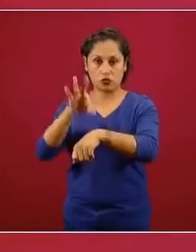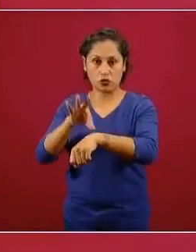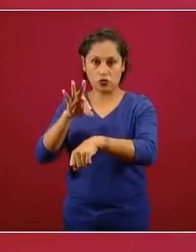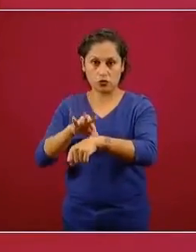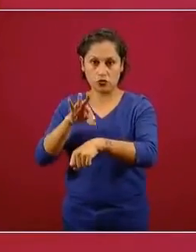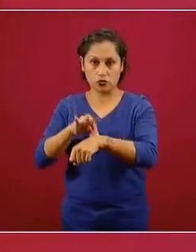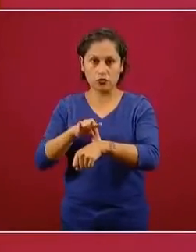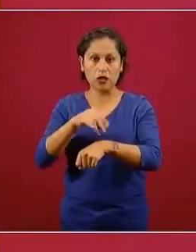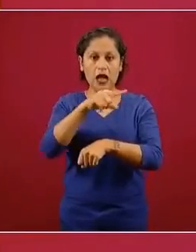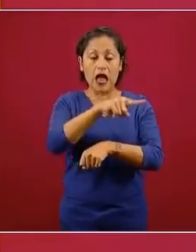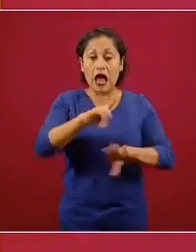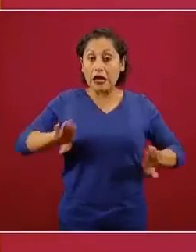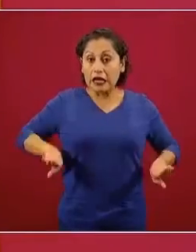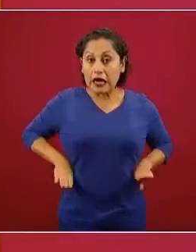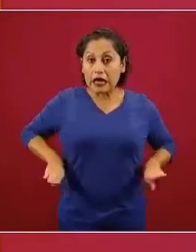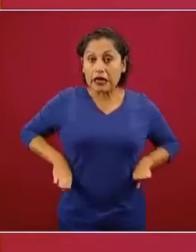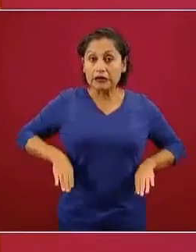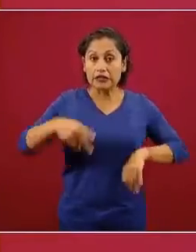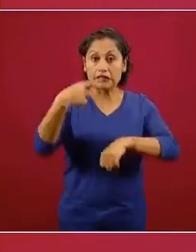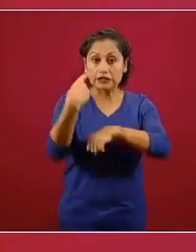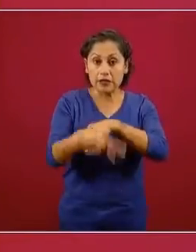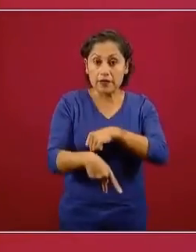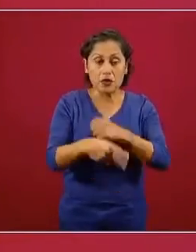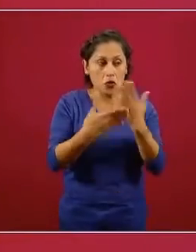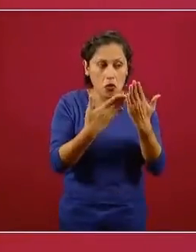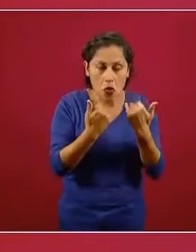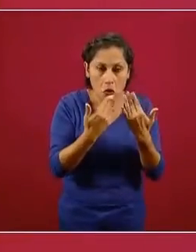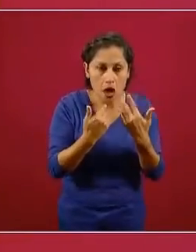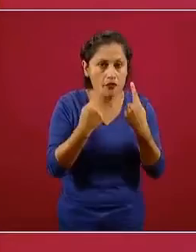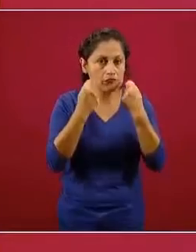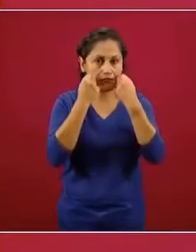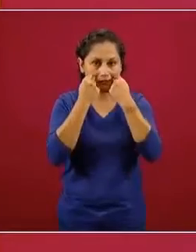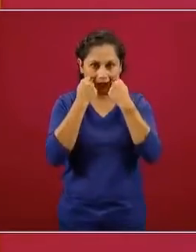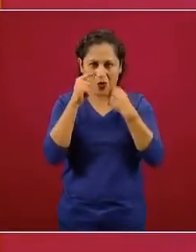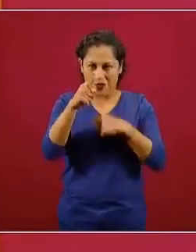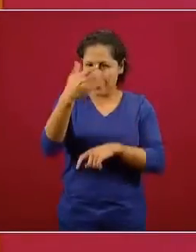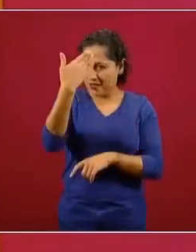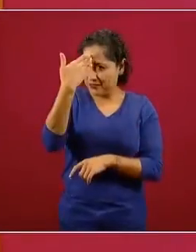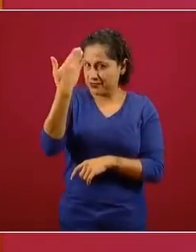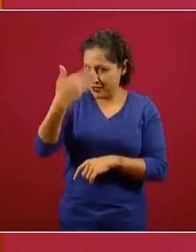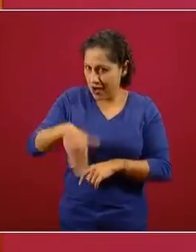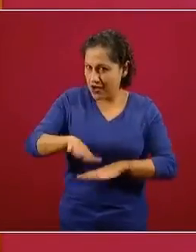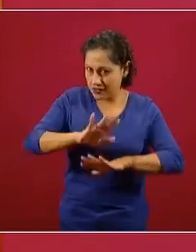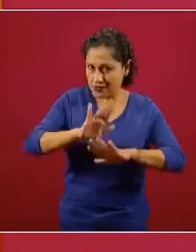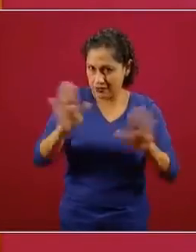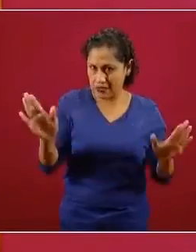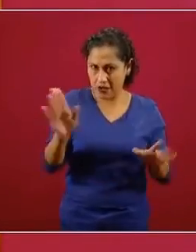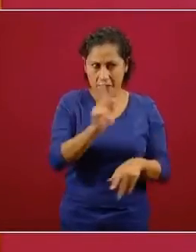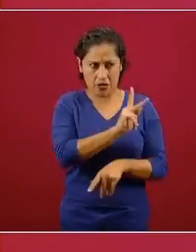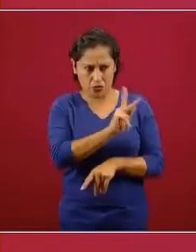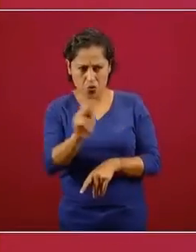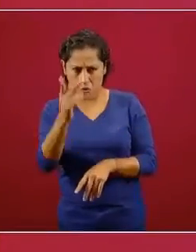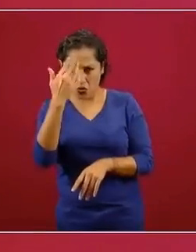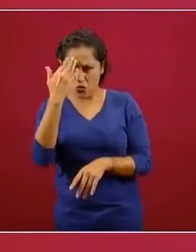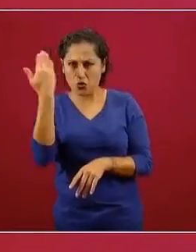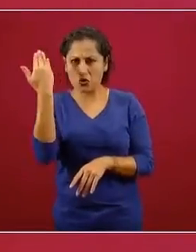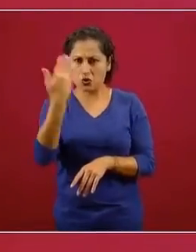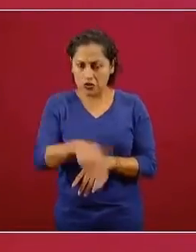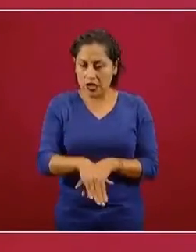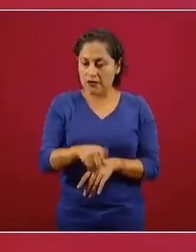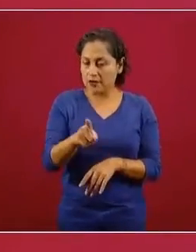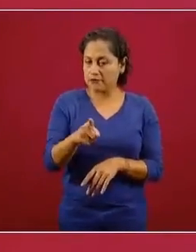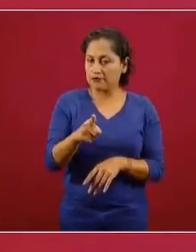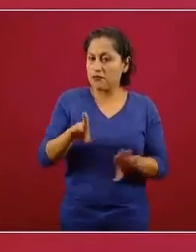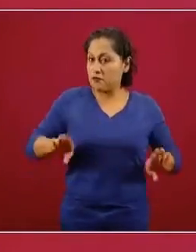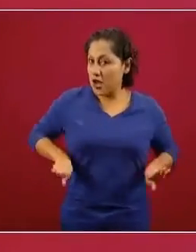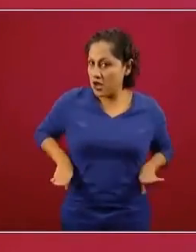riesgo de complicaciones, que a estas alturas, espero, la gran mayoría de la población sabe cuáles son. Mayor de